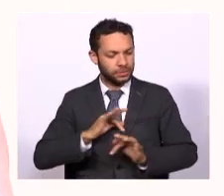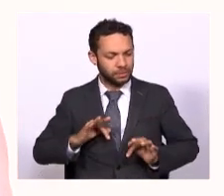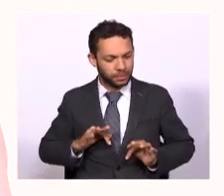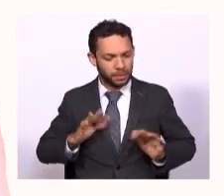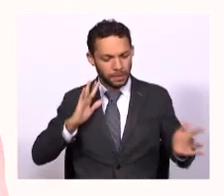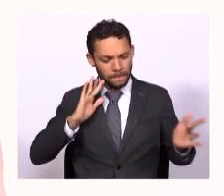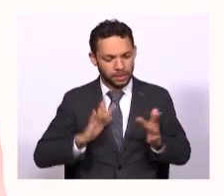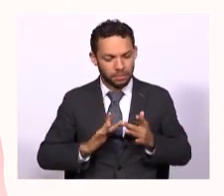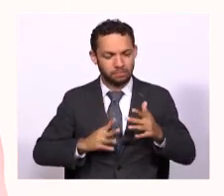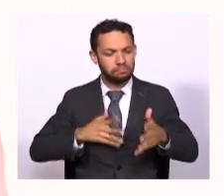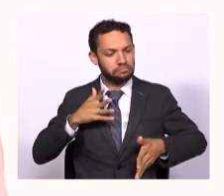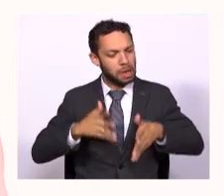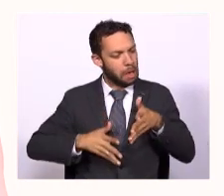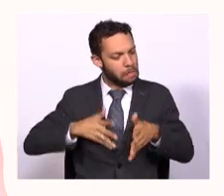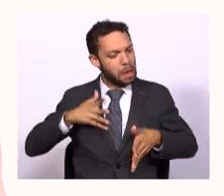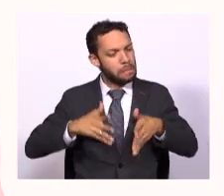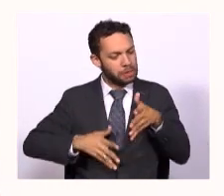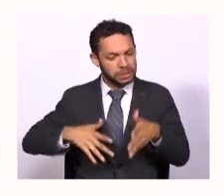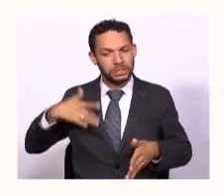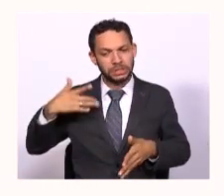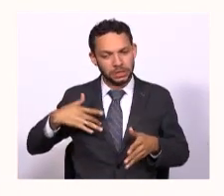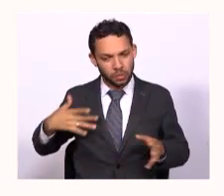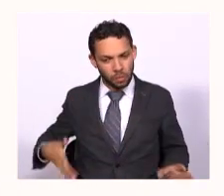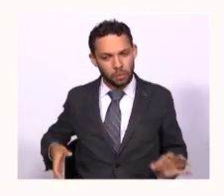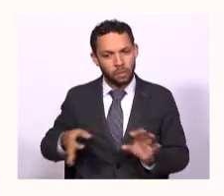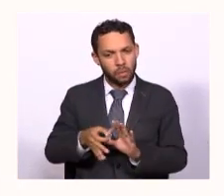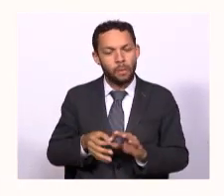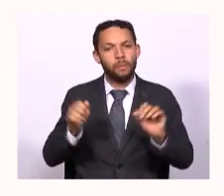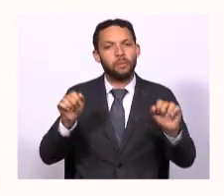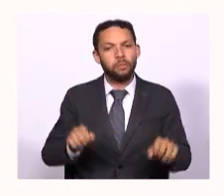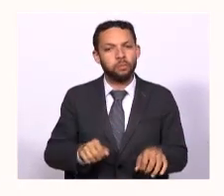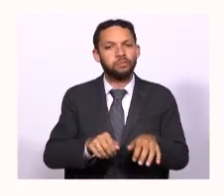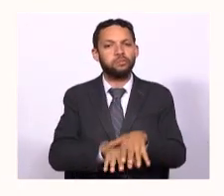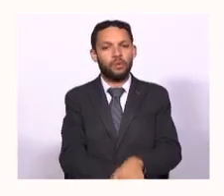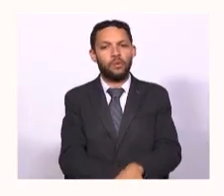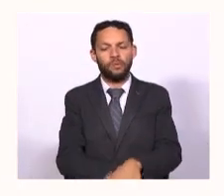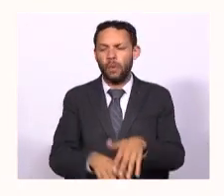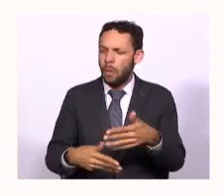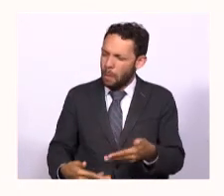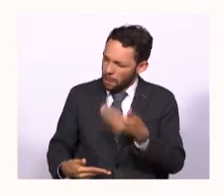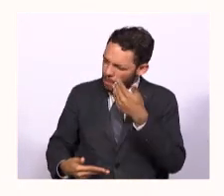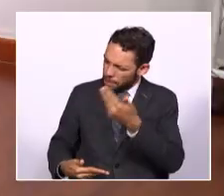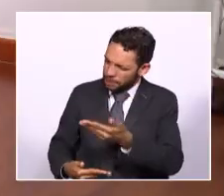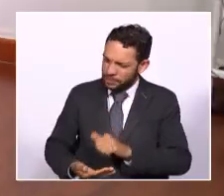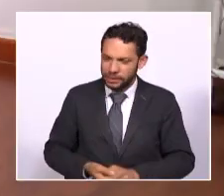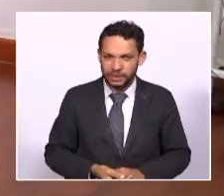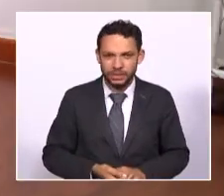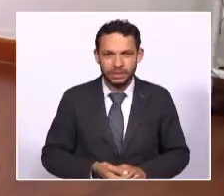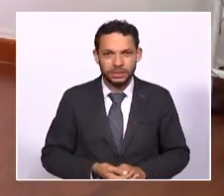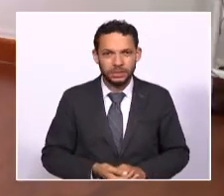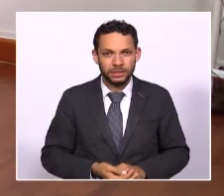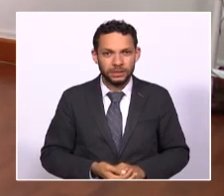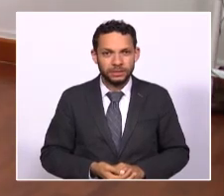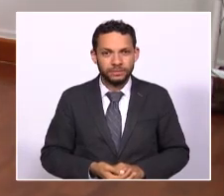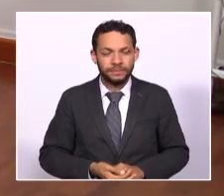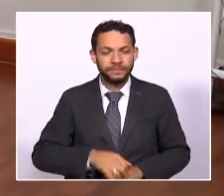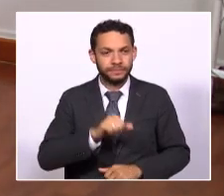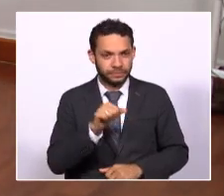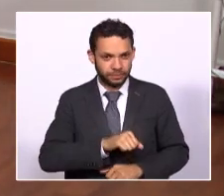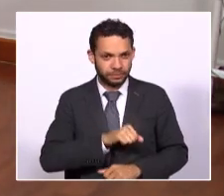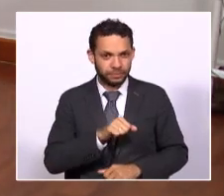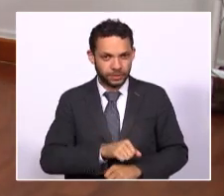tipo de procesos sintomáticos que ustedes consultan y cómo lo pueden encontrar en la red. Bueno,